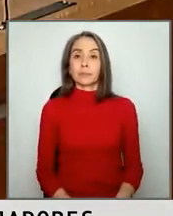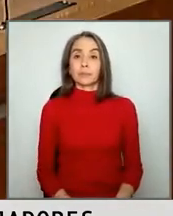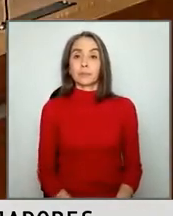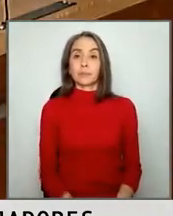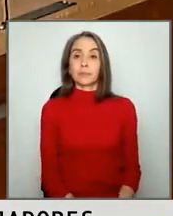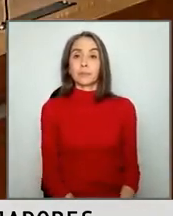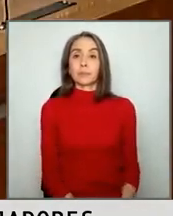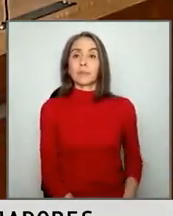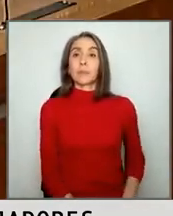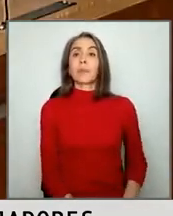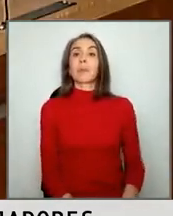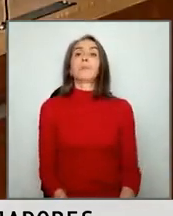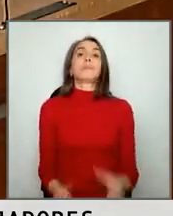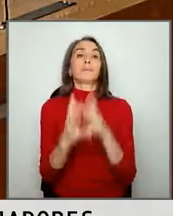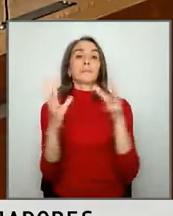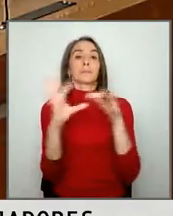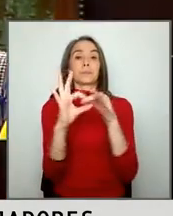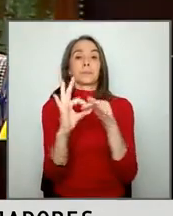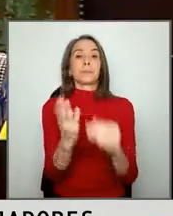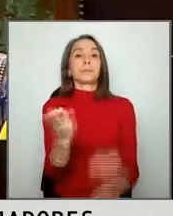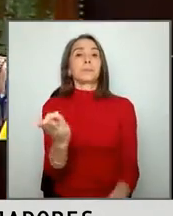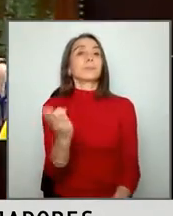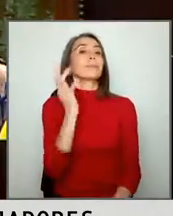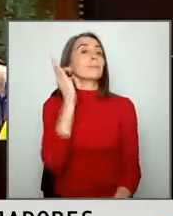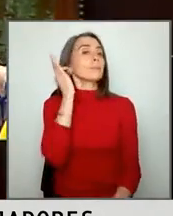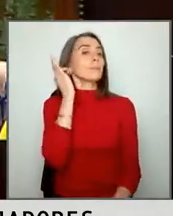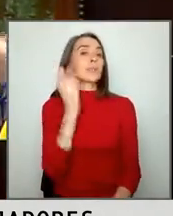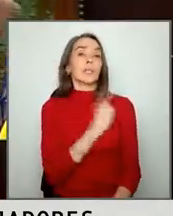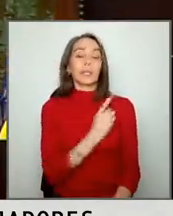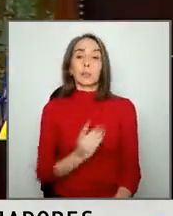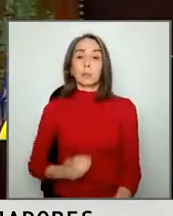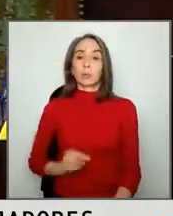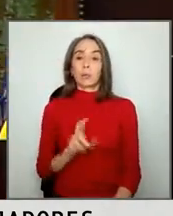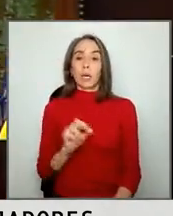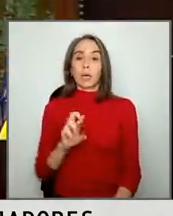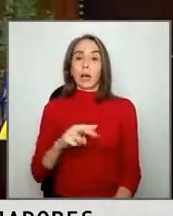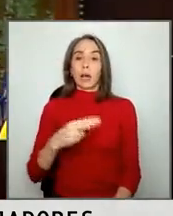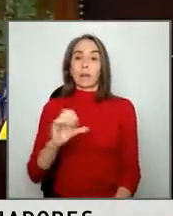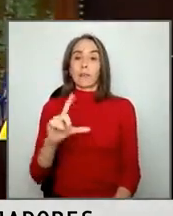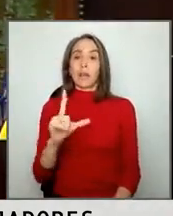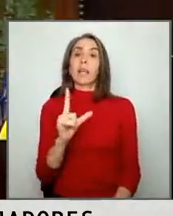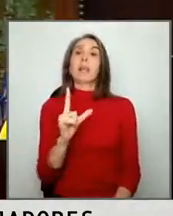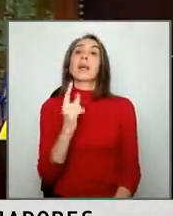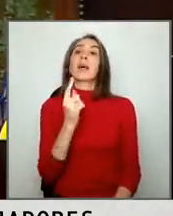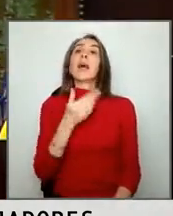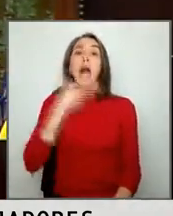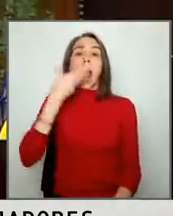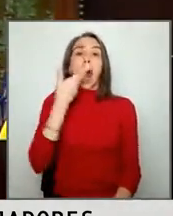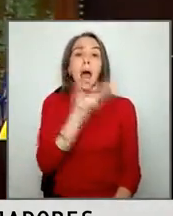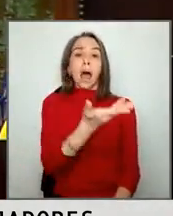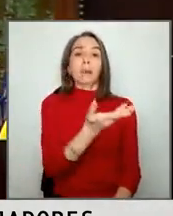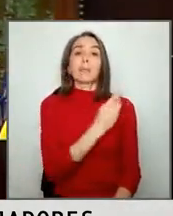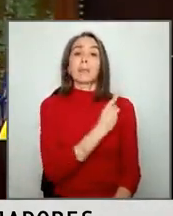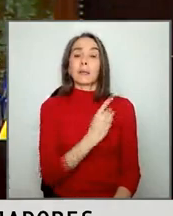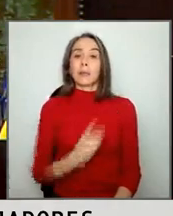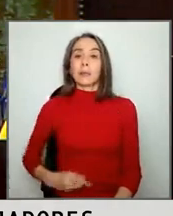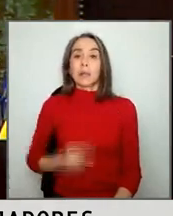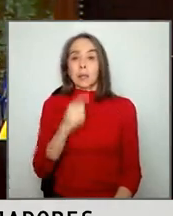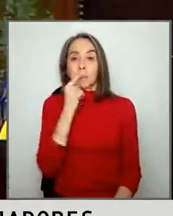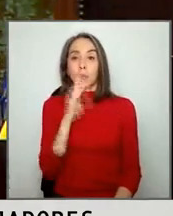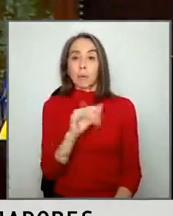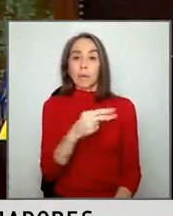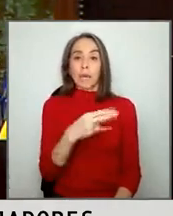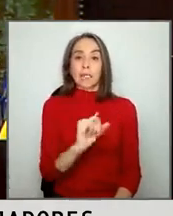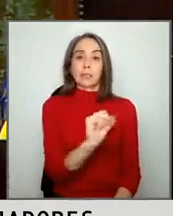Muchas gracias a usted diputada Marcia Rafael inmediatamente tiene la palabra el diputado Don Carlos bianki y luego el diputado